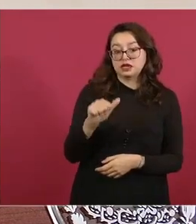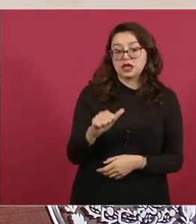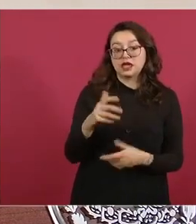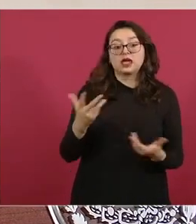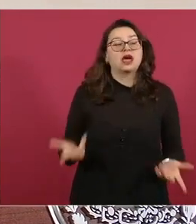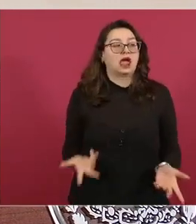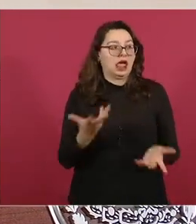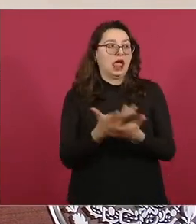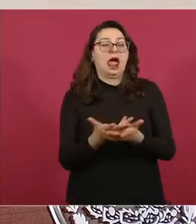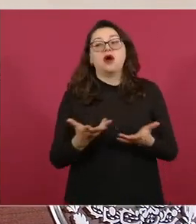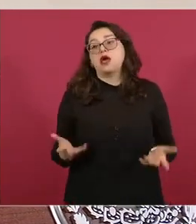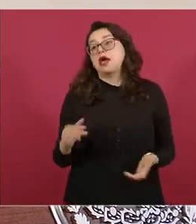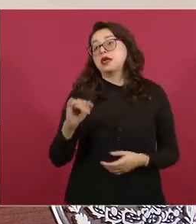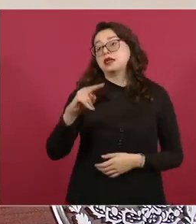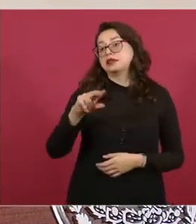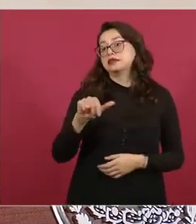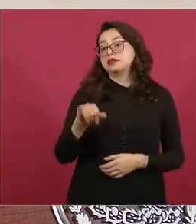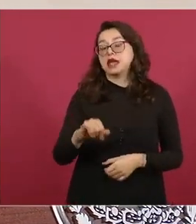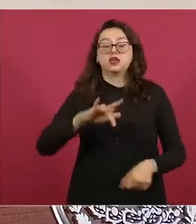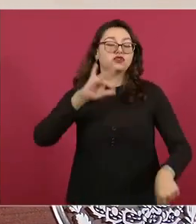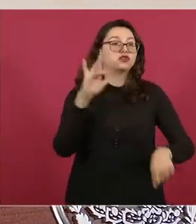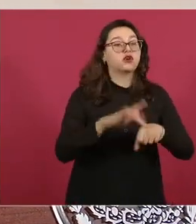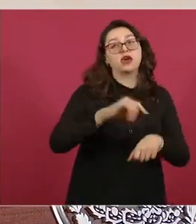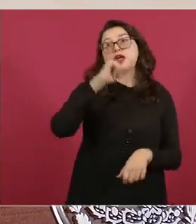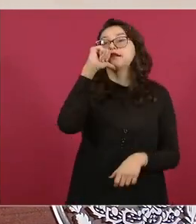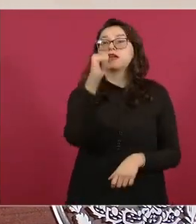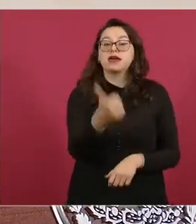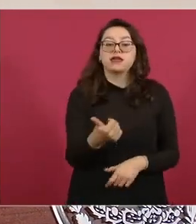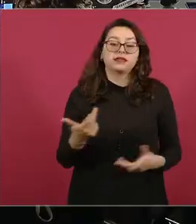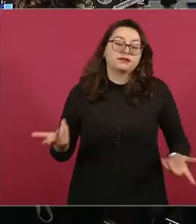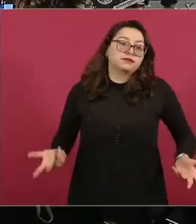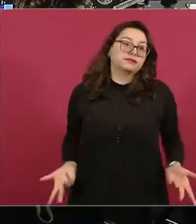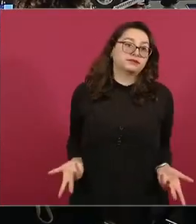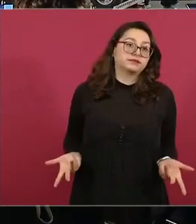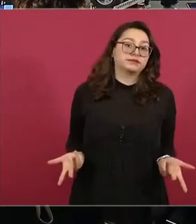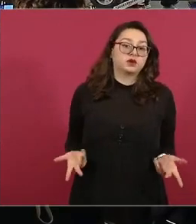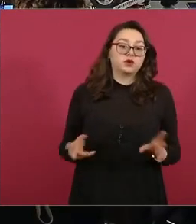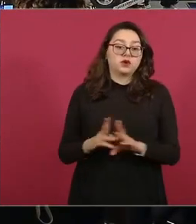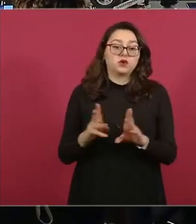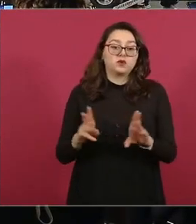INAI, y ahora dicen que el INAI no se toca. Sí, el INAI no se toca.